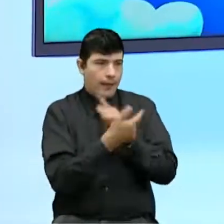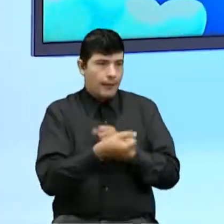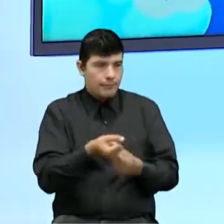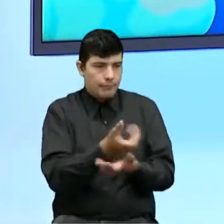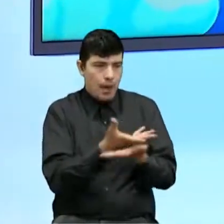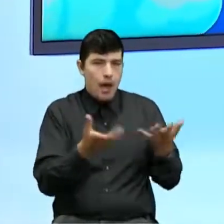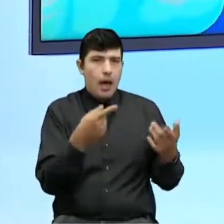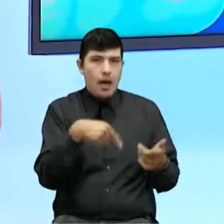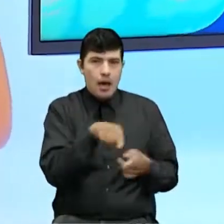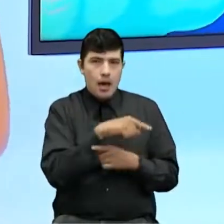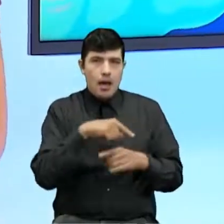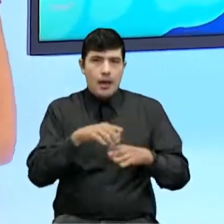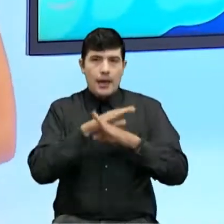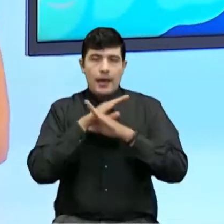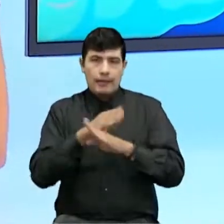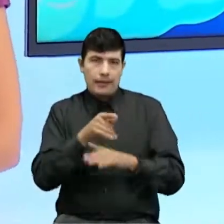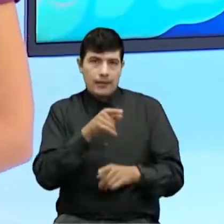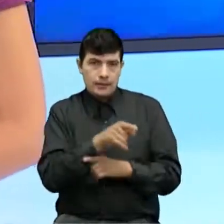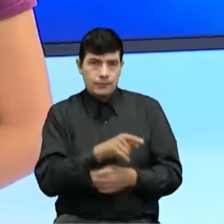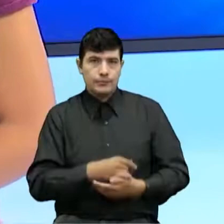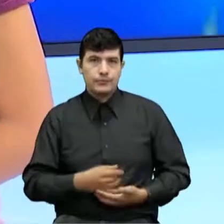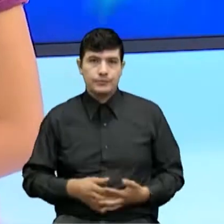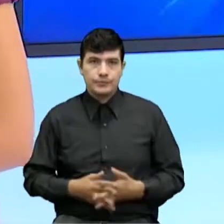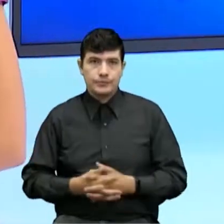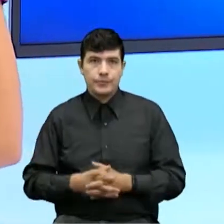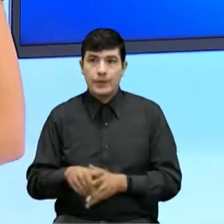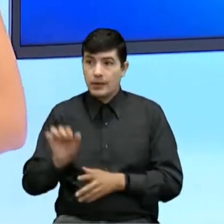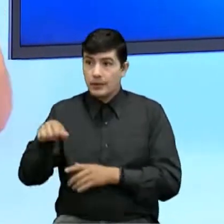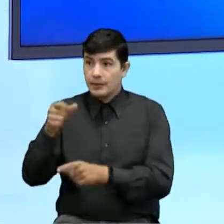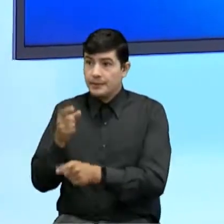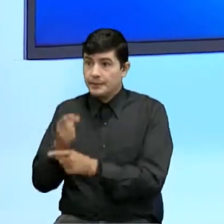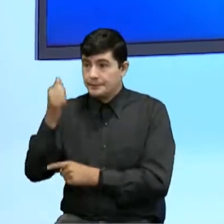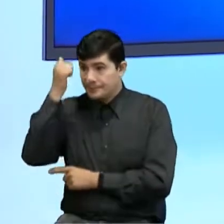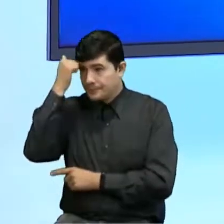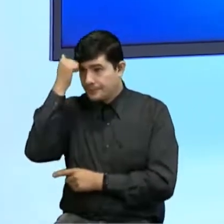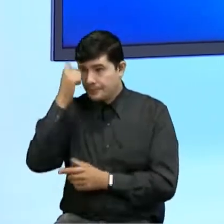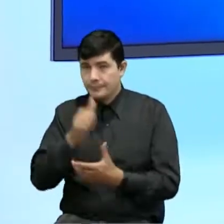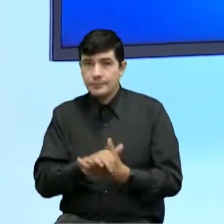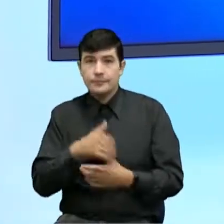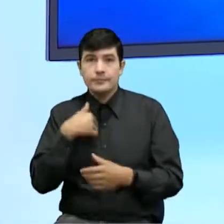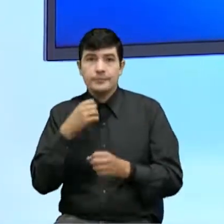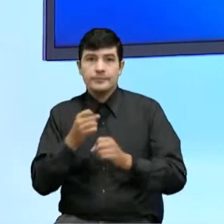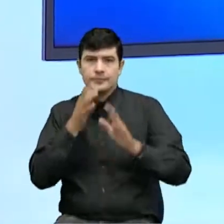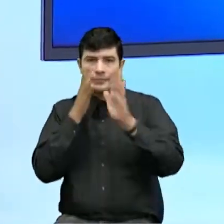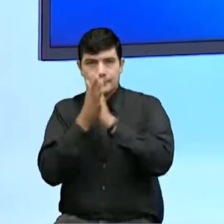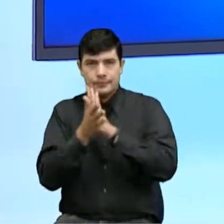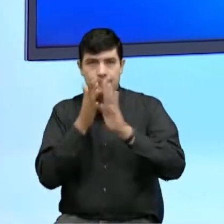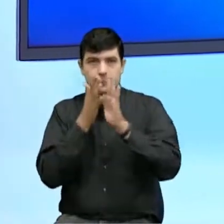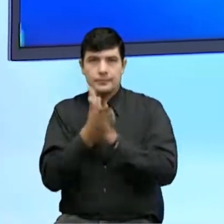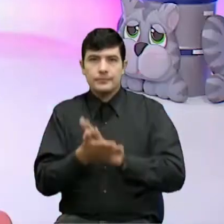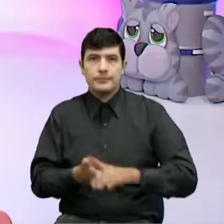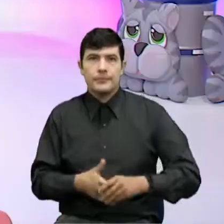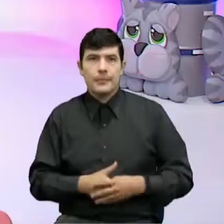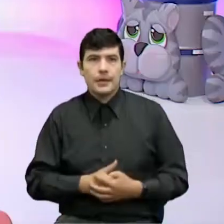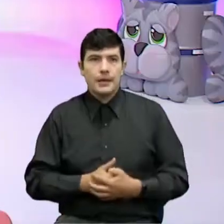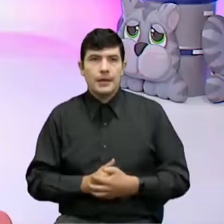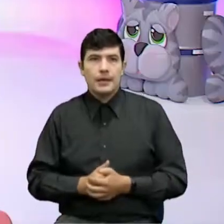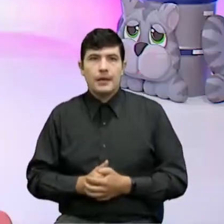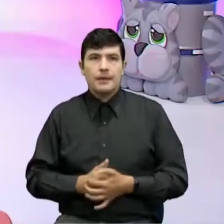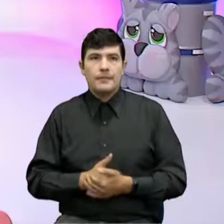un cartel en contra del acoso escolar. Correcto. Mi querido profe, le cuento que desde